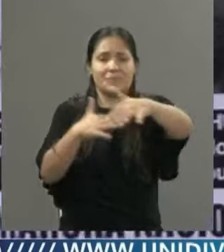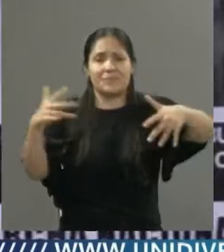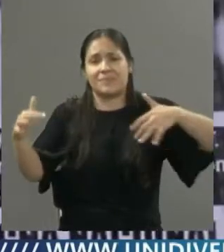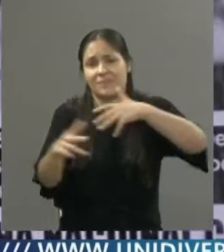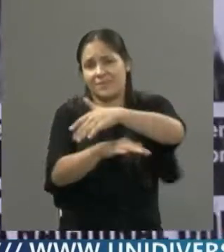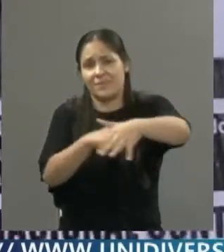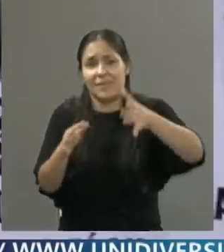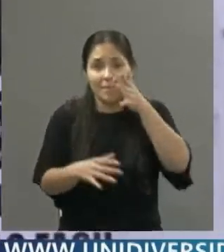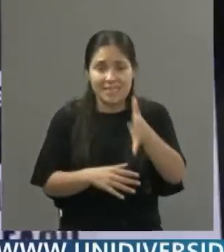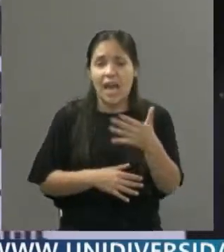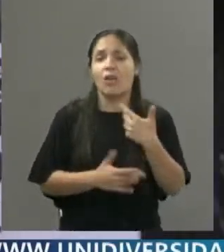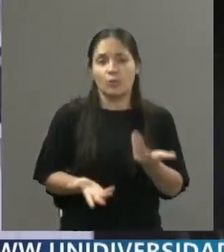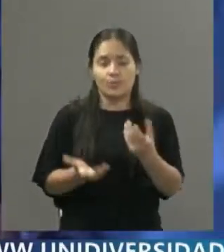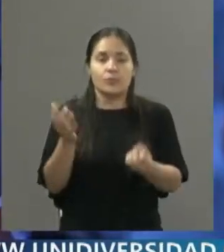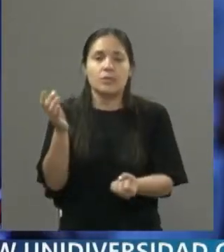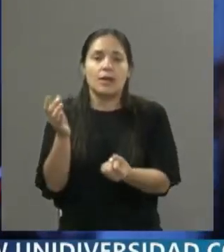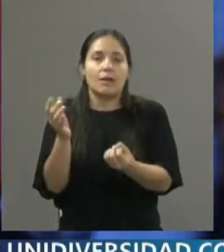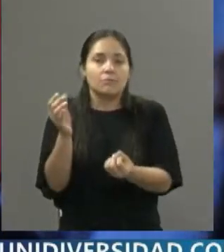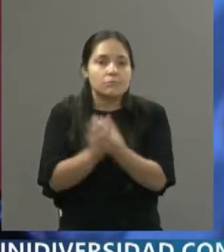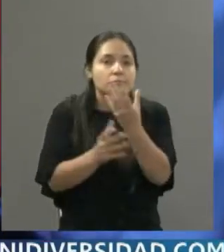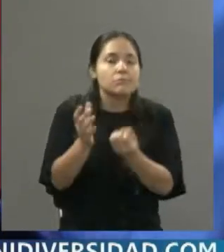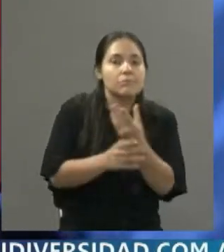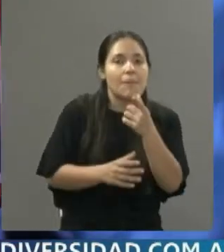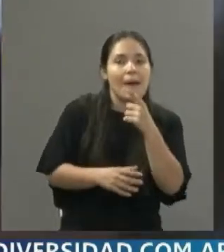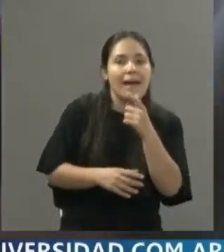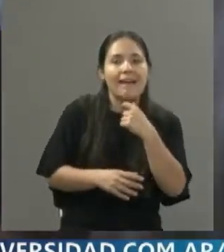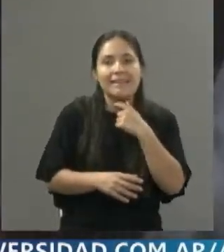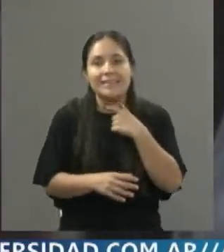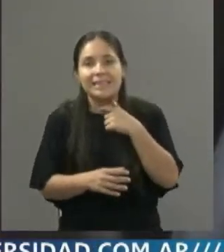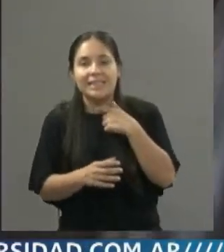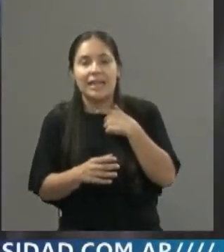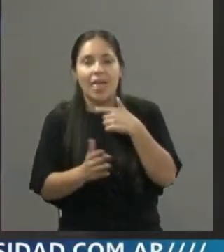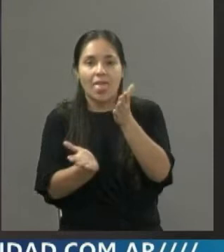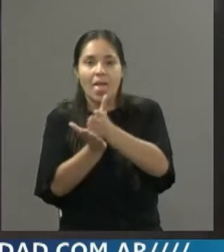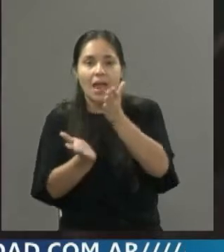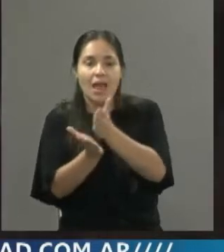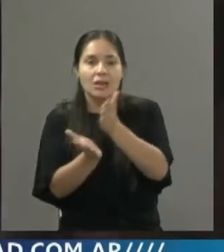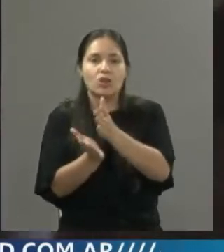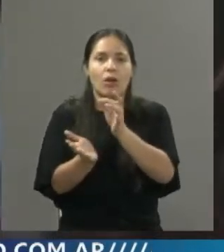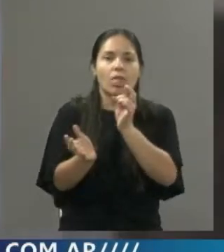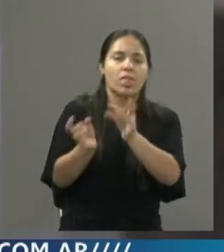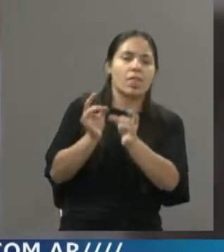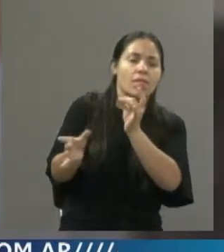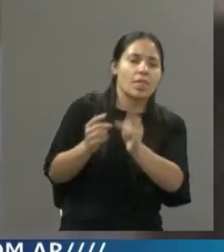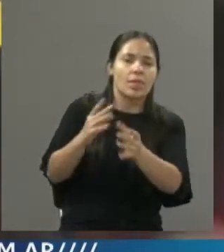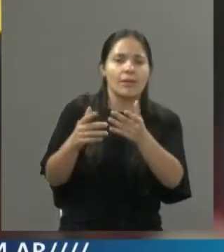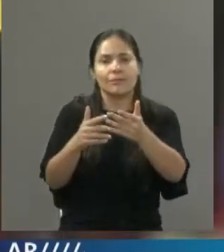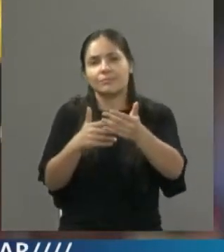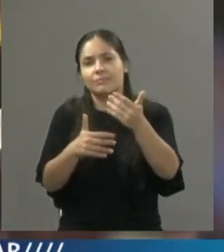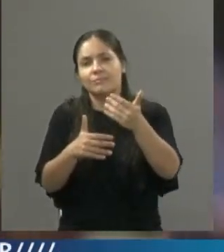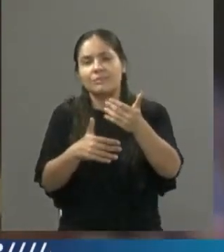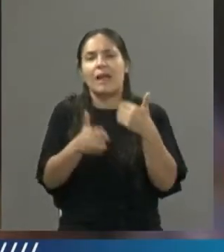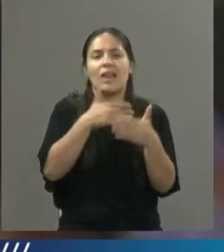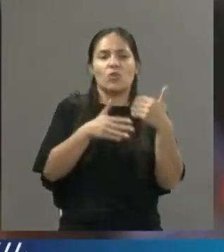ciertos discursos o ciertas intenciones de retroceder en materia de derechos que se dan en estos momentos, ¿no? En estos momentos